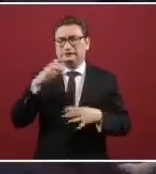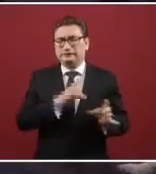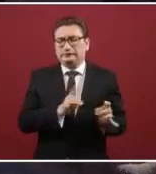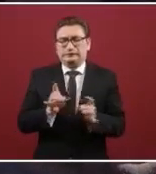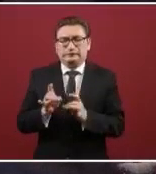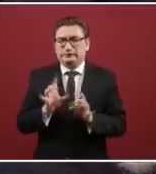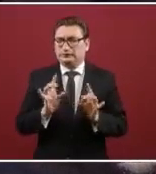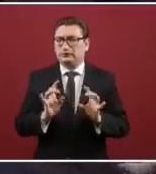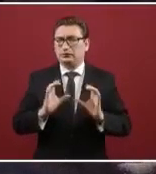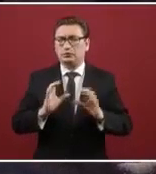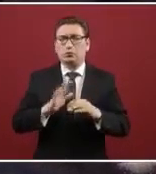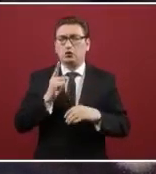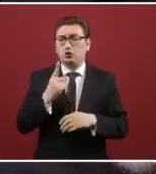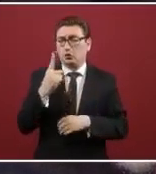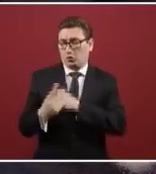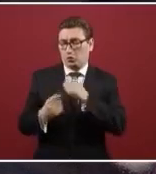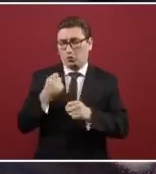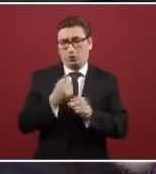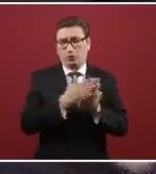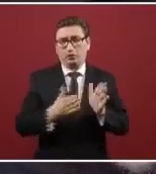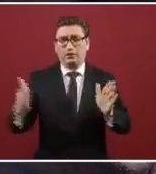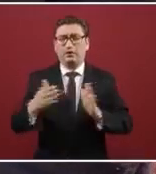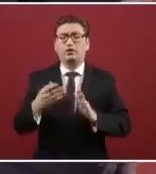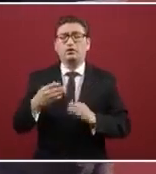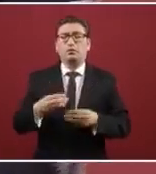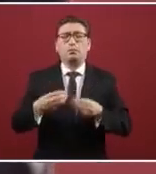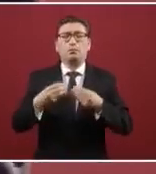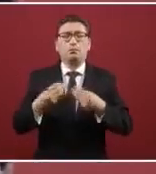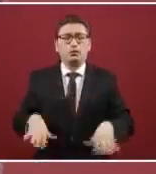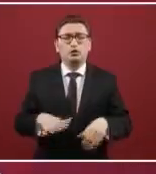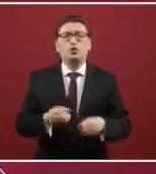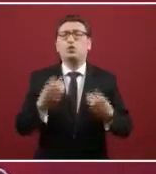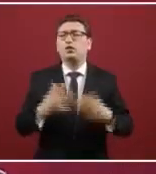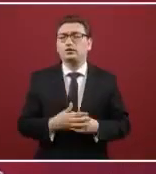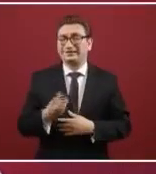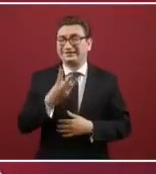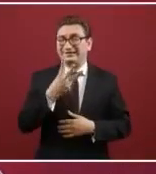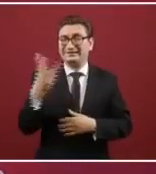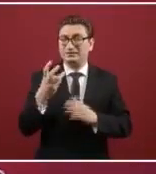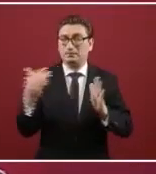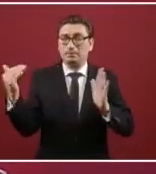en un año se perdieron casi 300,000 barriles diarios